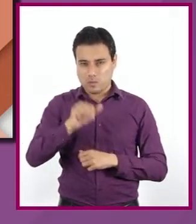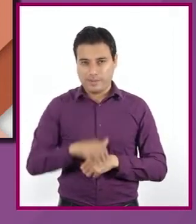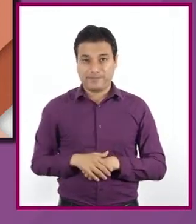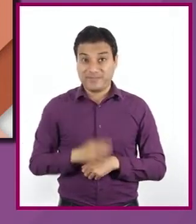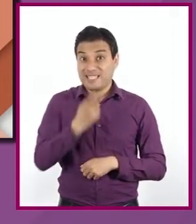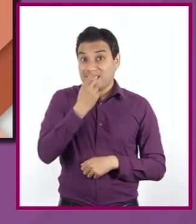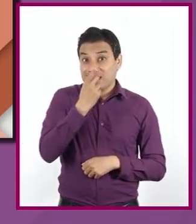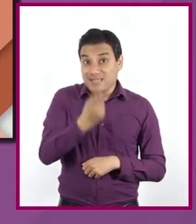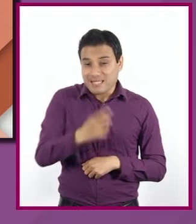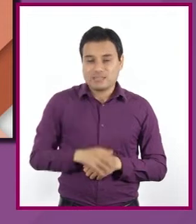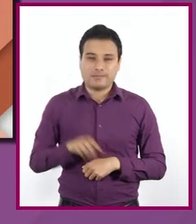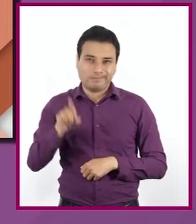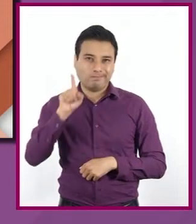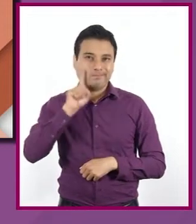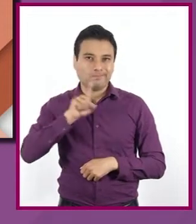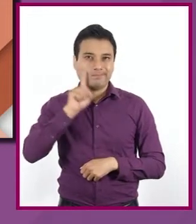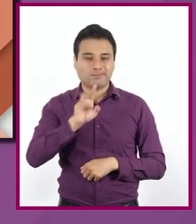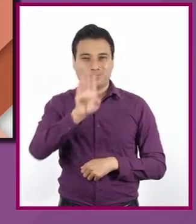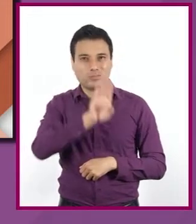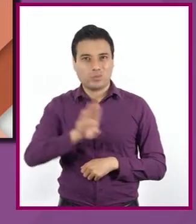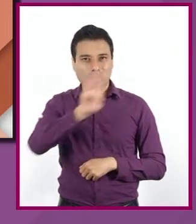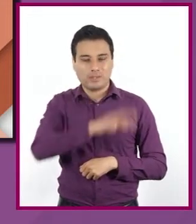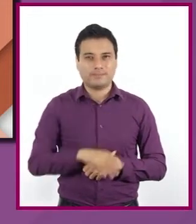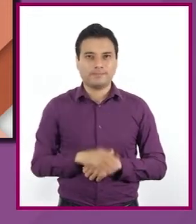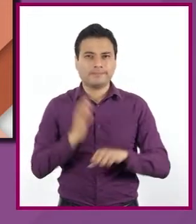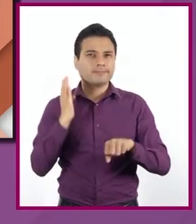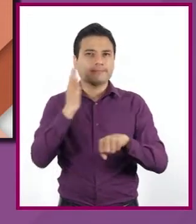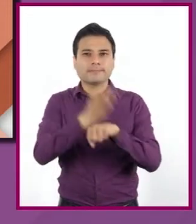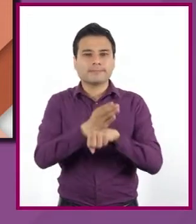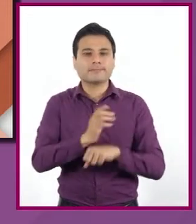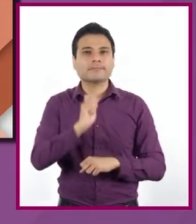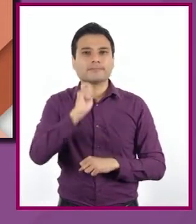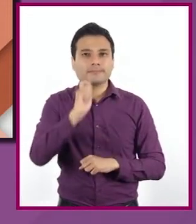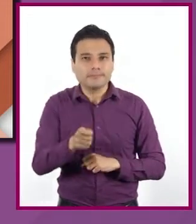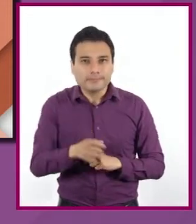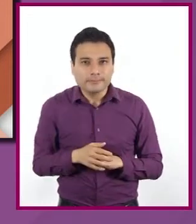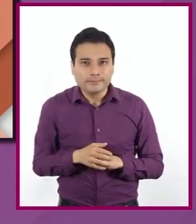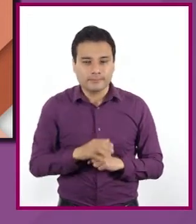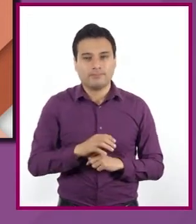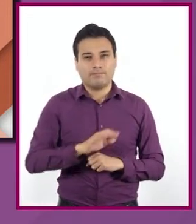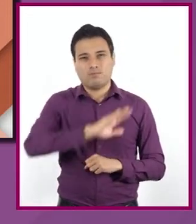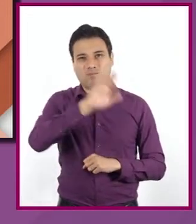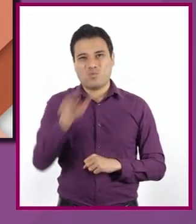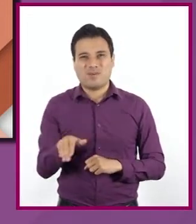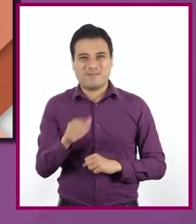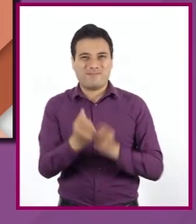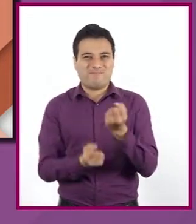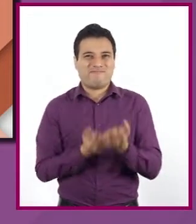acusada de brujería. La condena que recibió fue morir quemada en leña